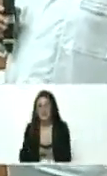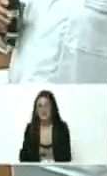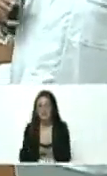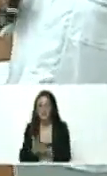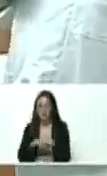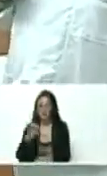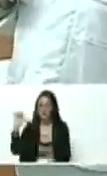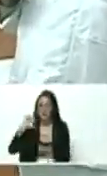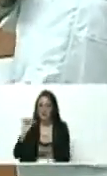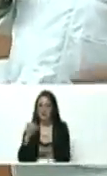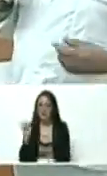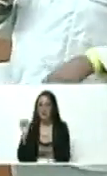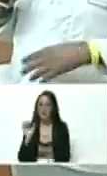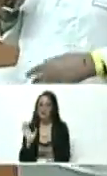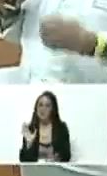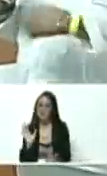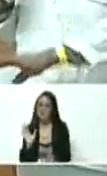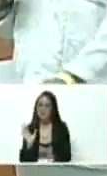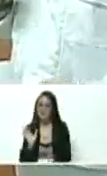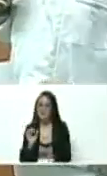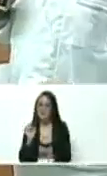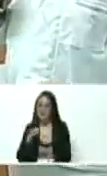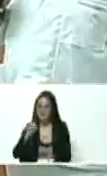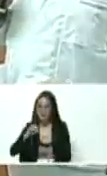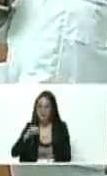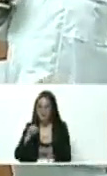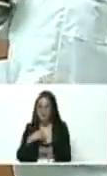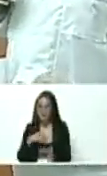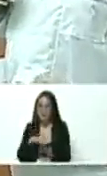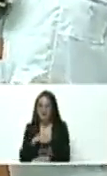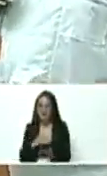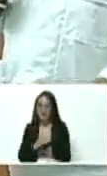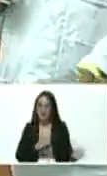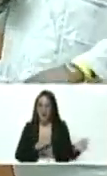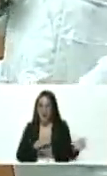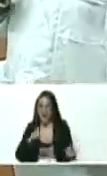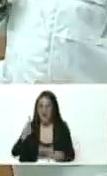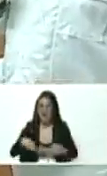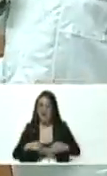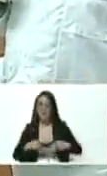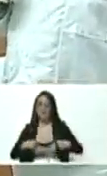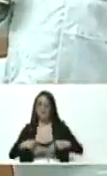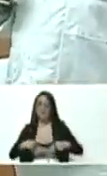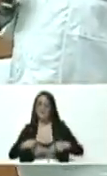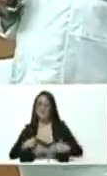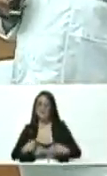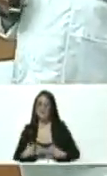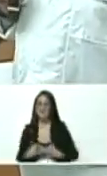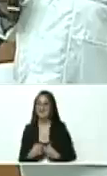salsa? Bueno, si no se sabes, la cantamos. ¿Y baila casino? Sí, sí. Bueno, aquí